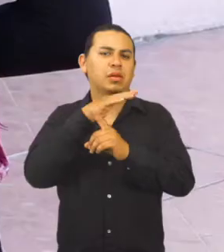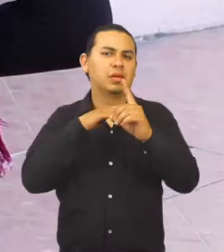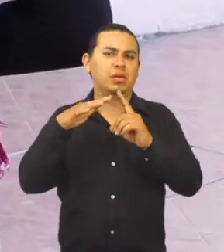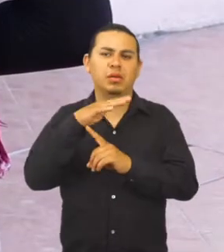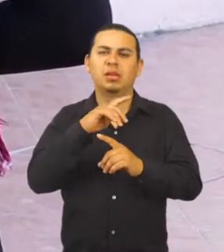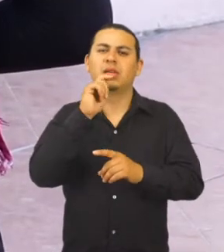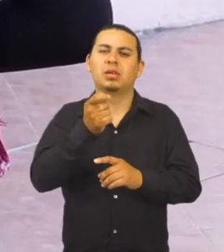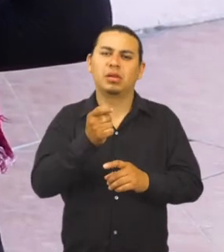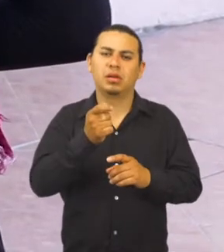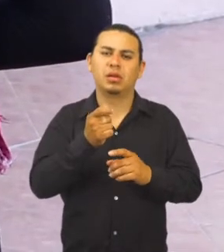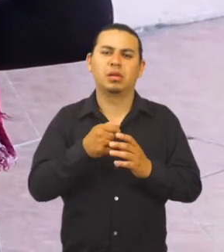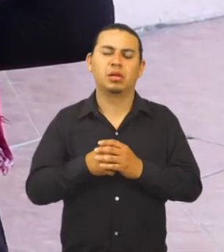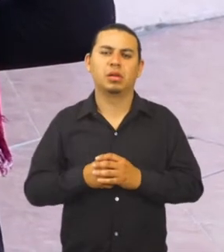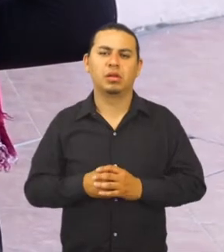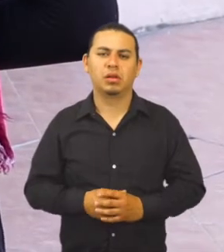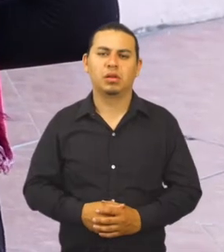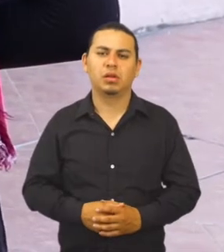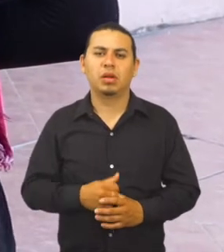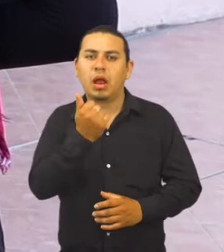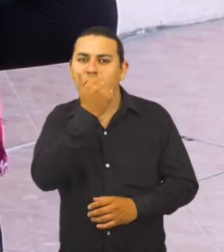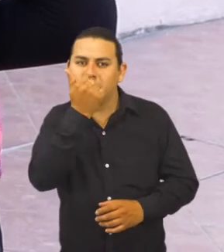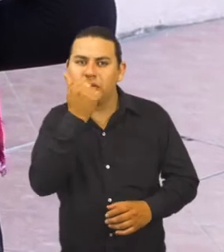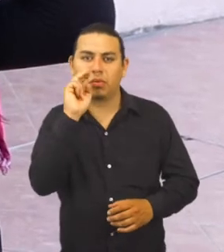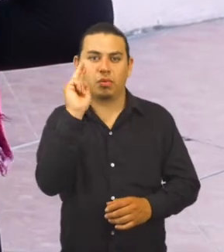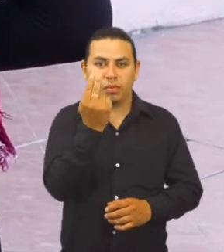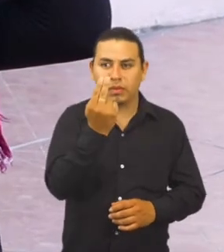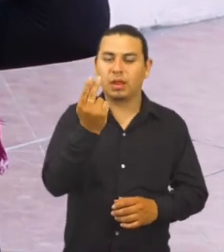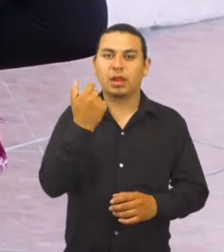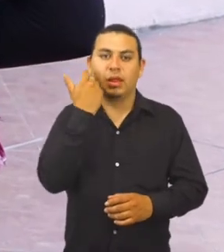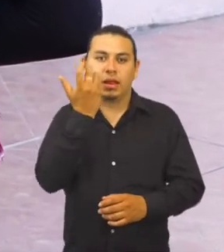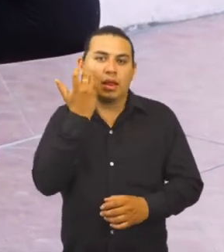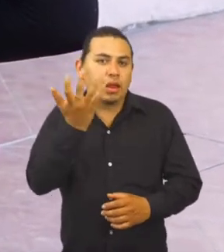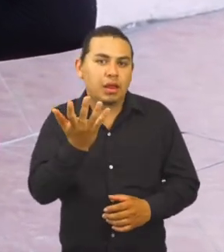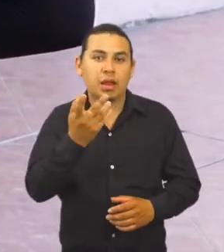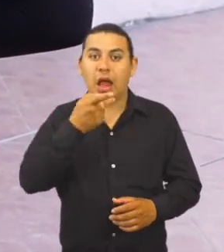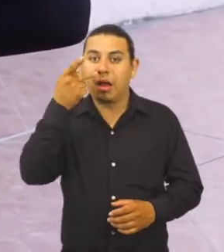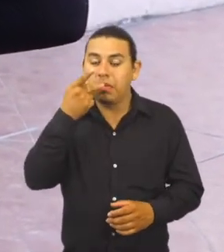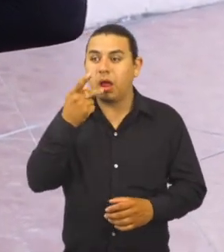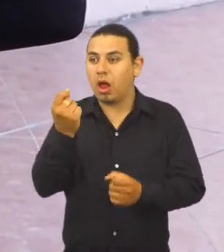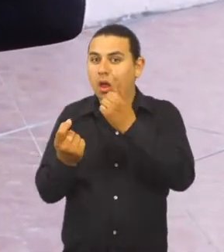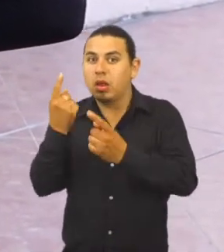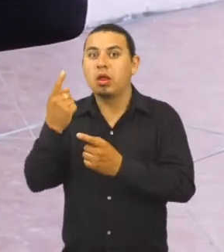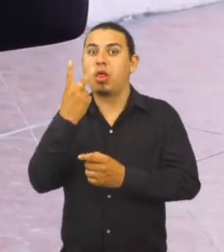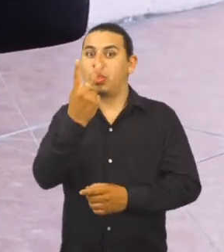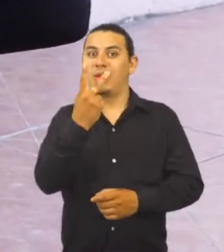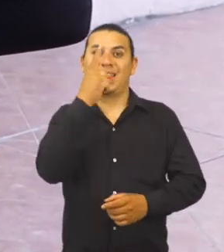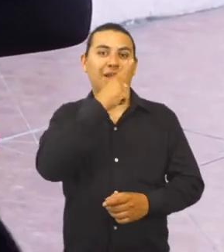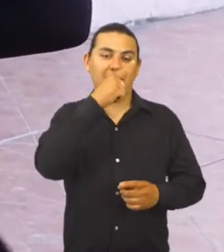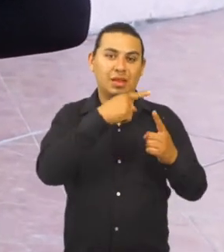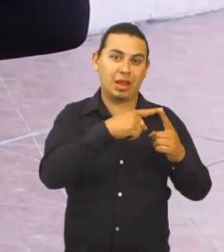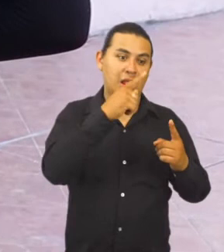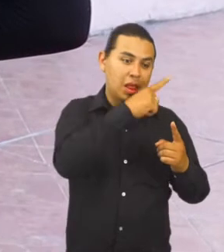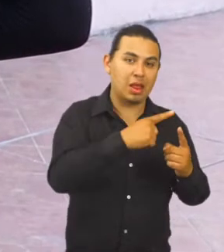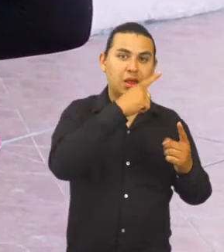en el contexto de alumnos universitarios que son hablantes de dos